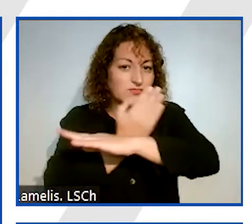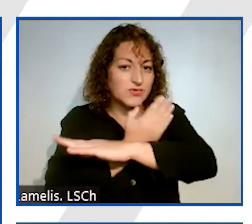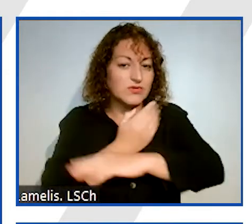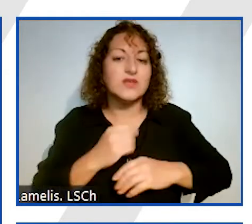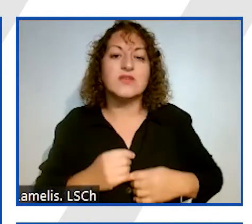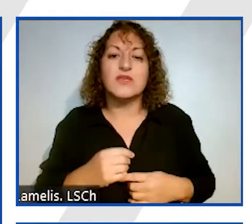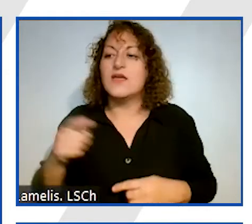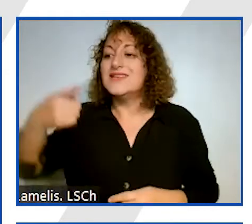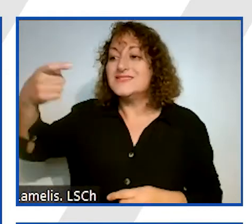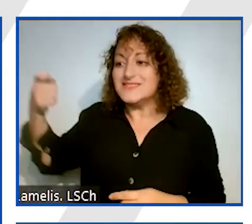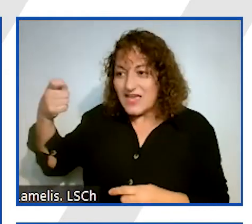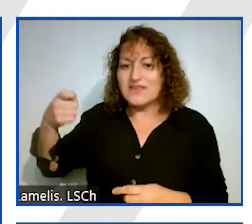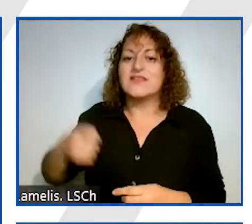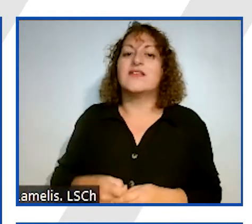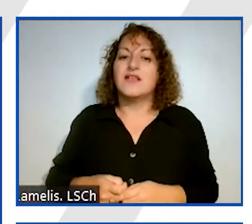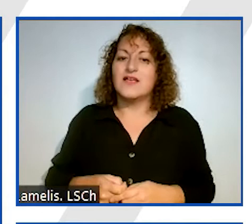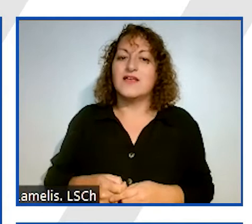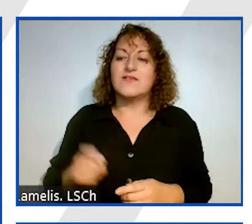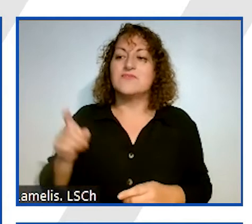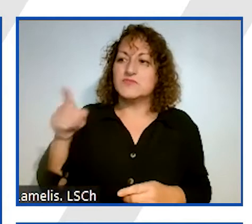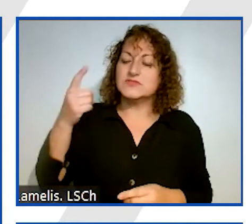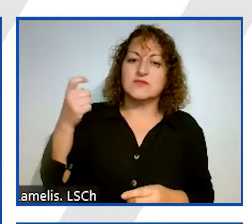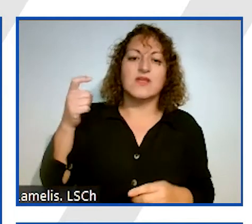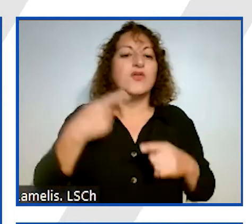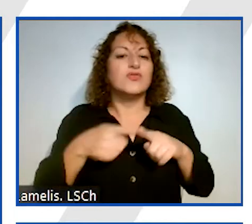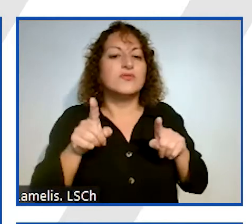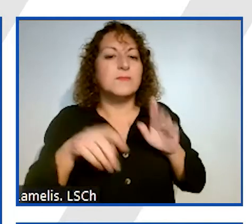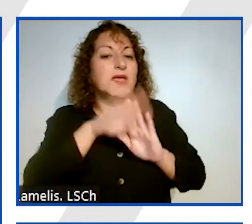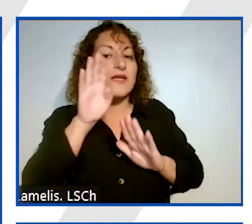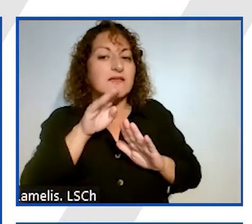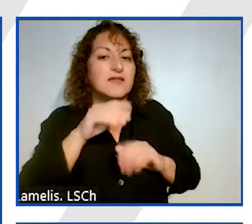¿Ya? 100. Por allá dicen 100. ¿Alguien dice más?